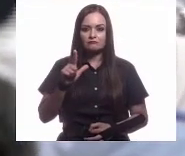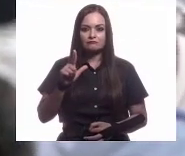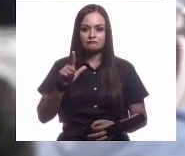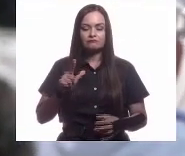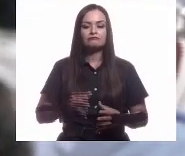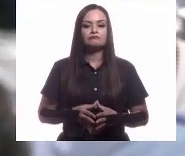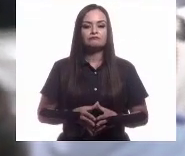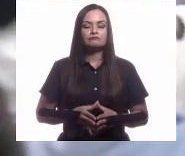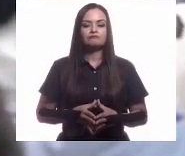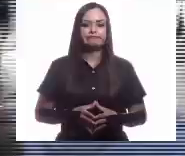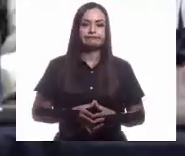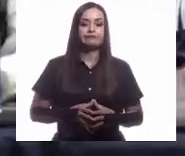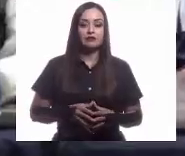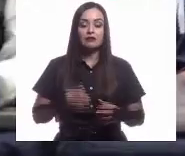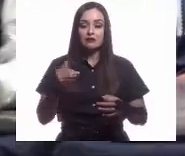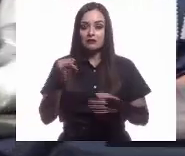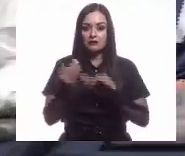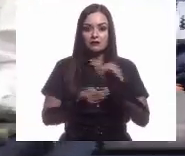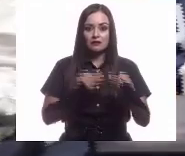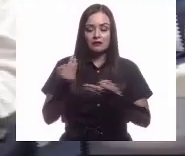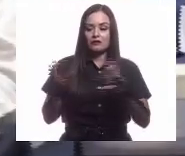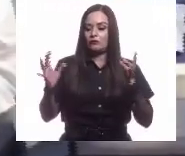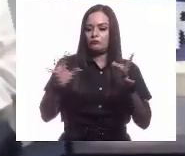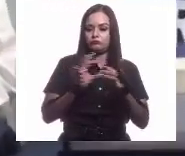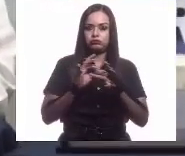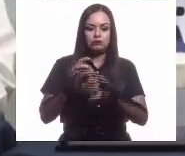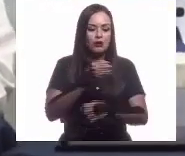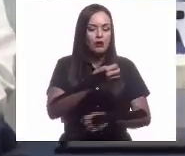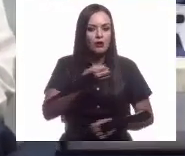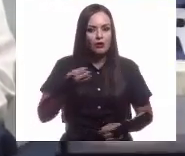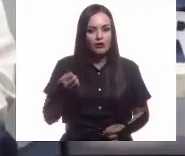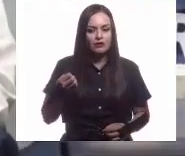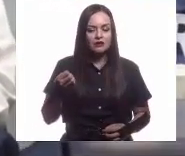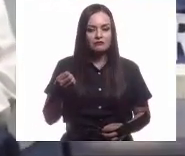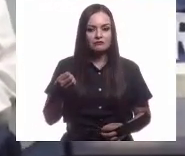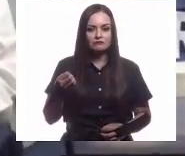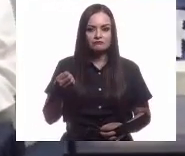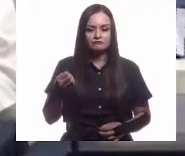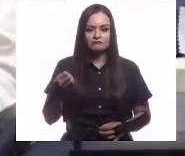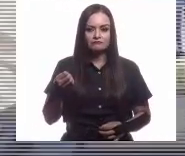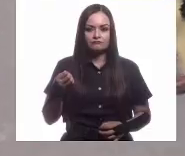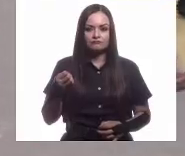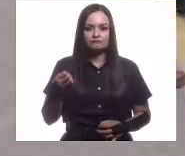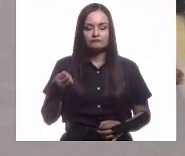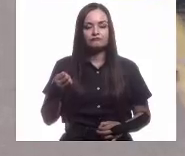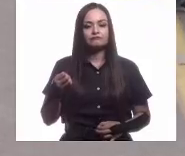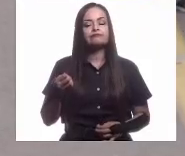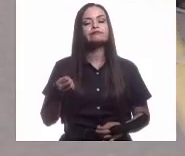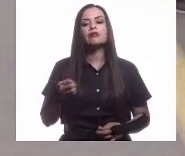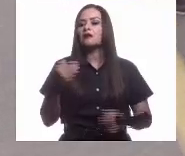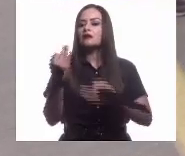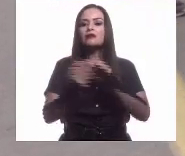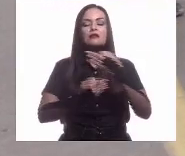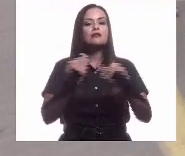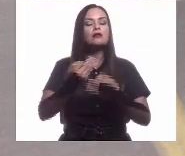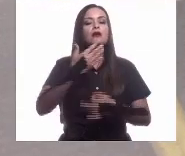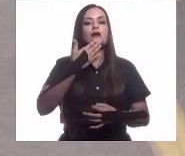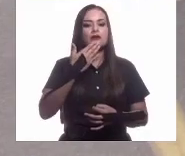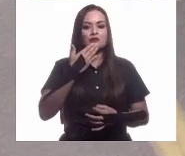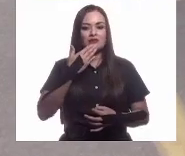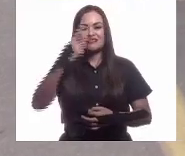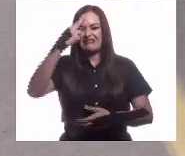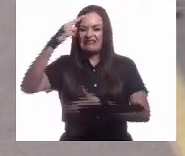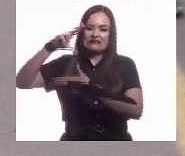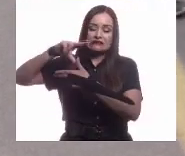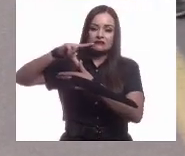sistema ejemplar de coordinación, del cual me siento muy orgulloso, logramos lo más importante, tener un saldo blanco tras el impacto del